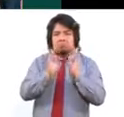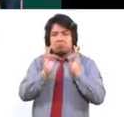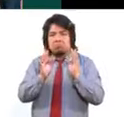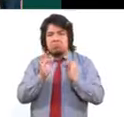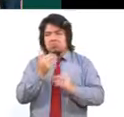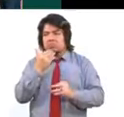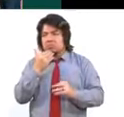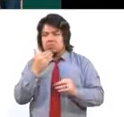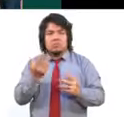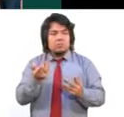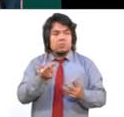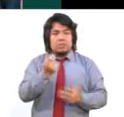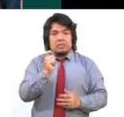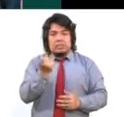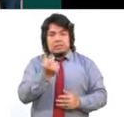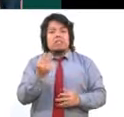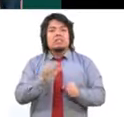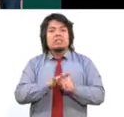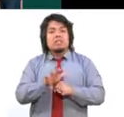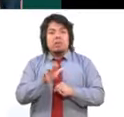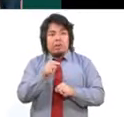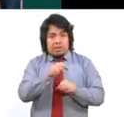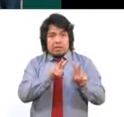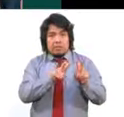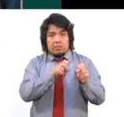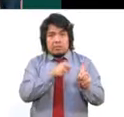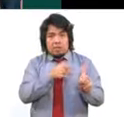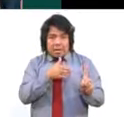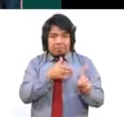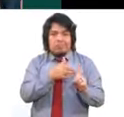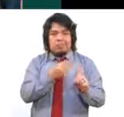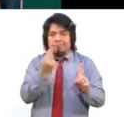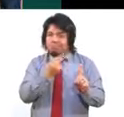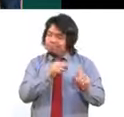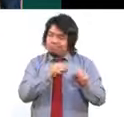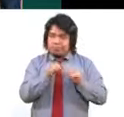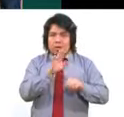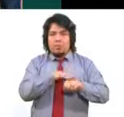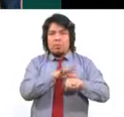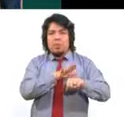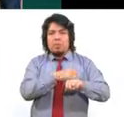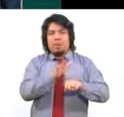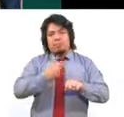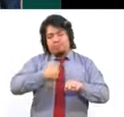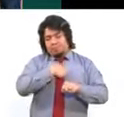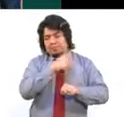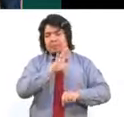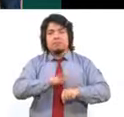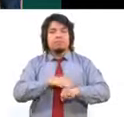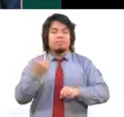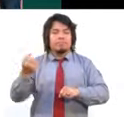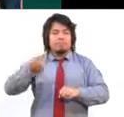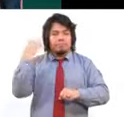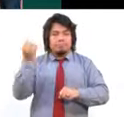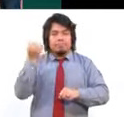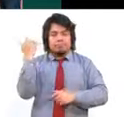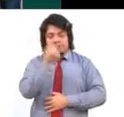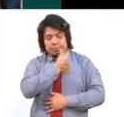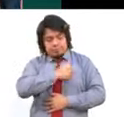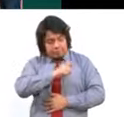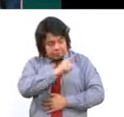demostrando que se debe seguir trabajando en el tema, lo que así haremos a través de la implementación de una campaña de salud para las